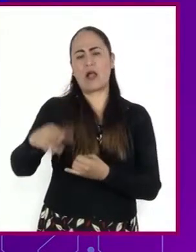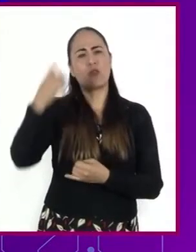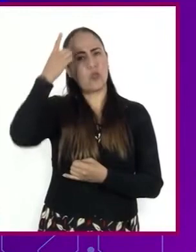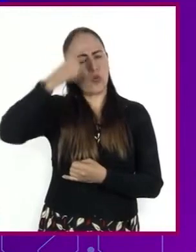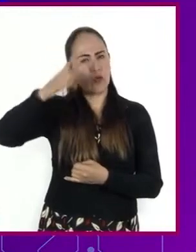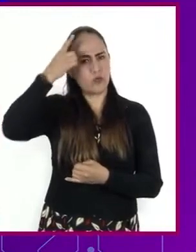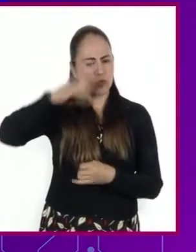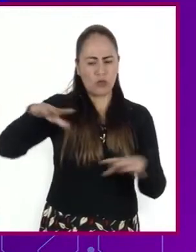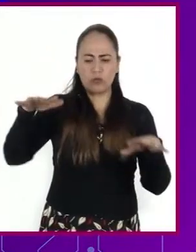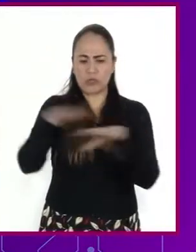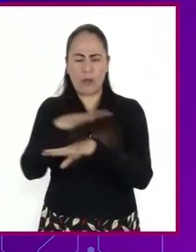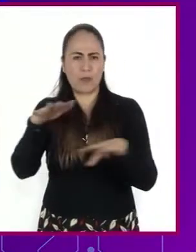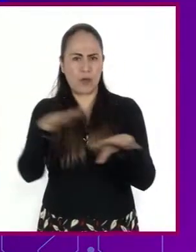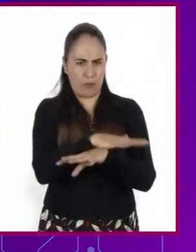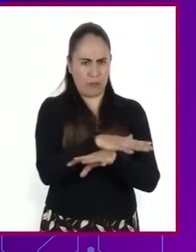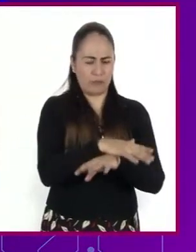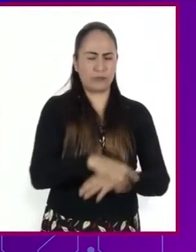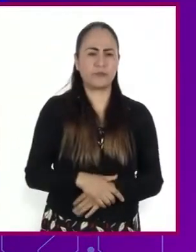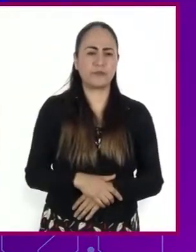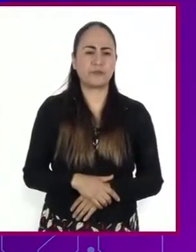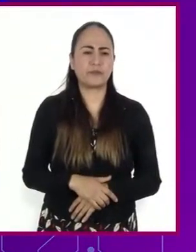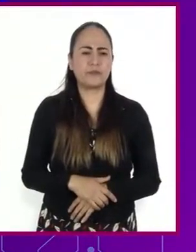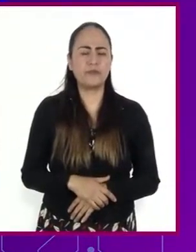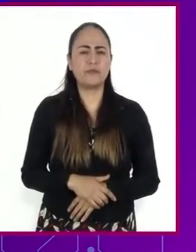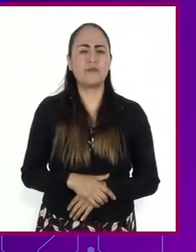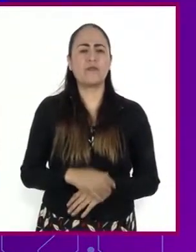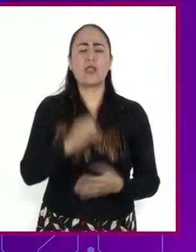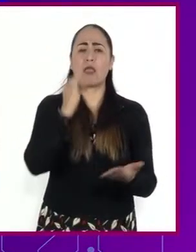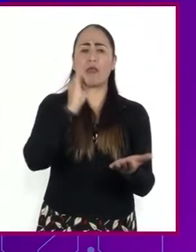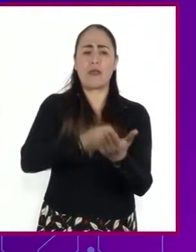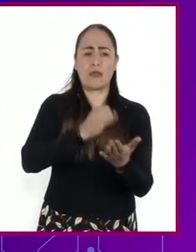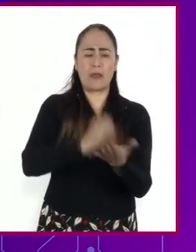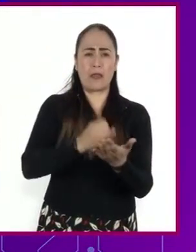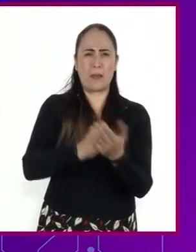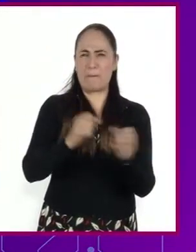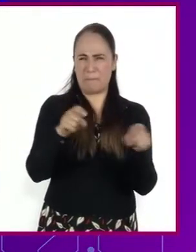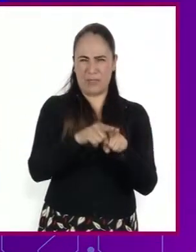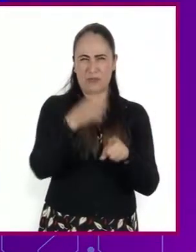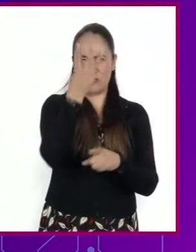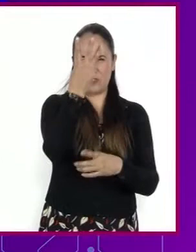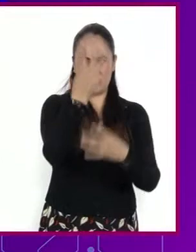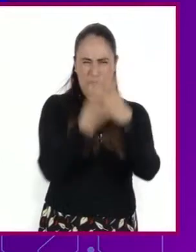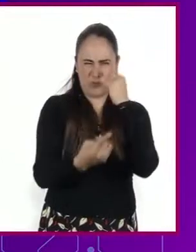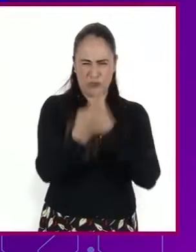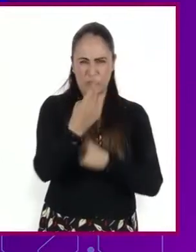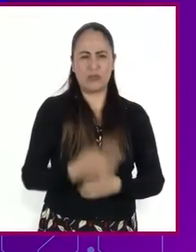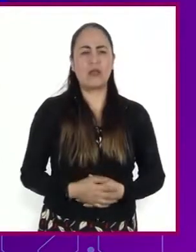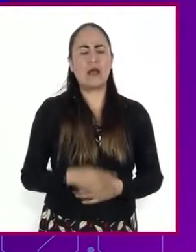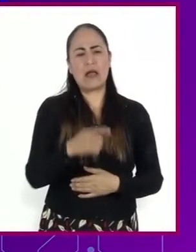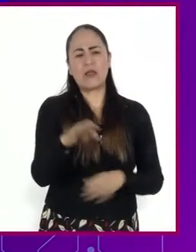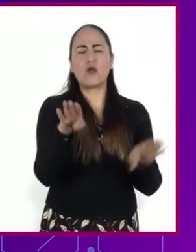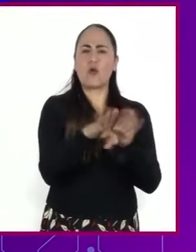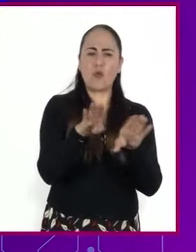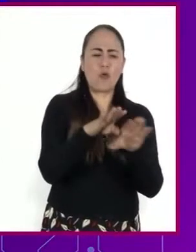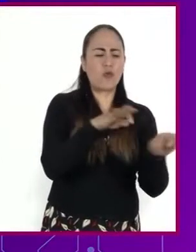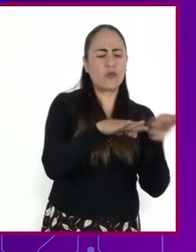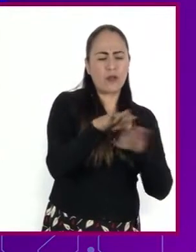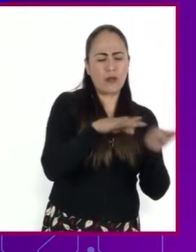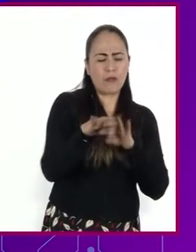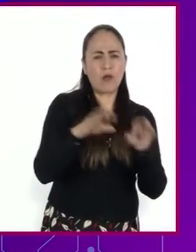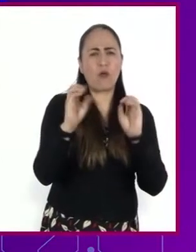poblaciones indígenas. El ayuntamiento era una corporación pública, con una división territorial específica,